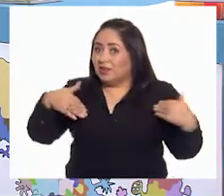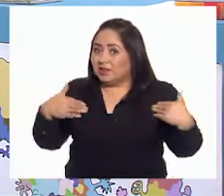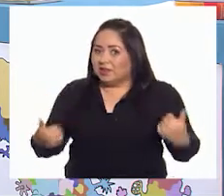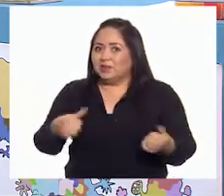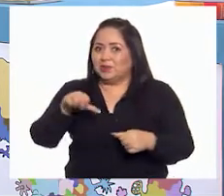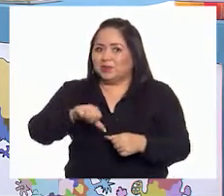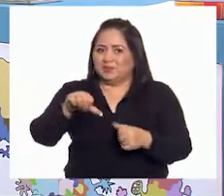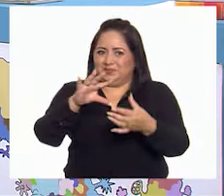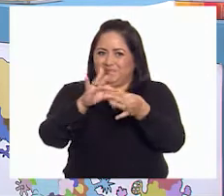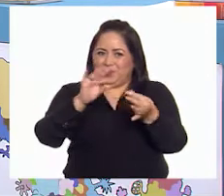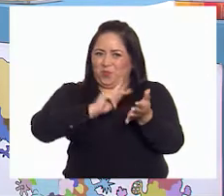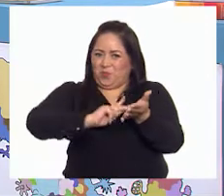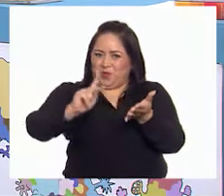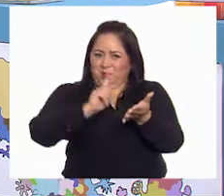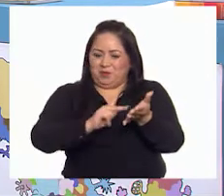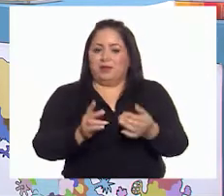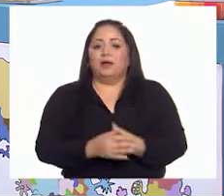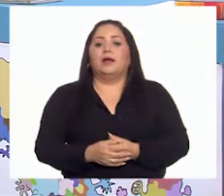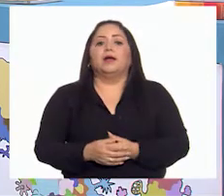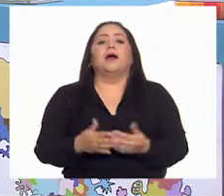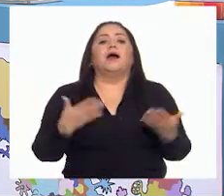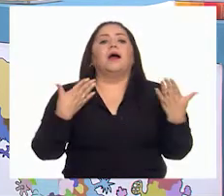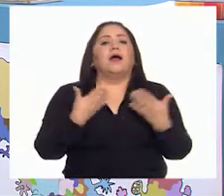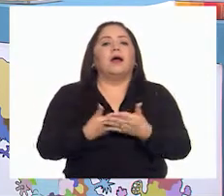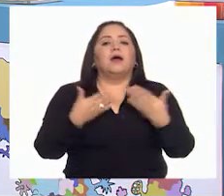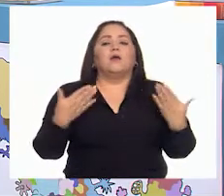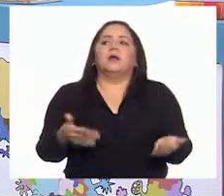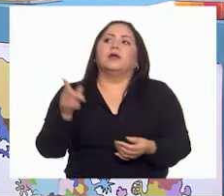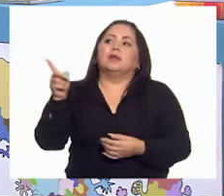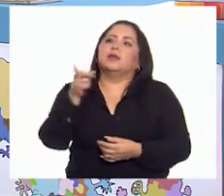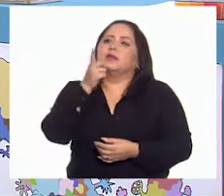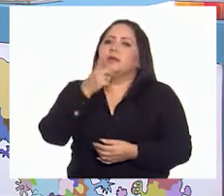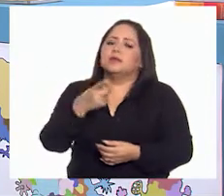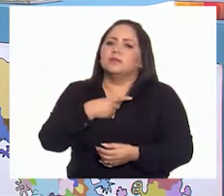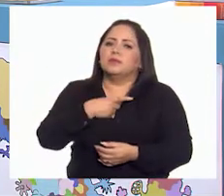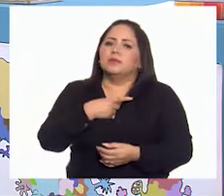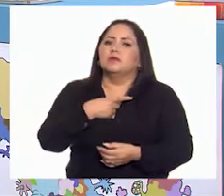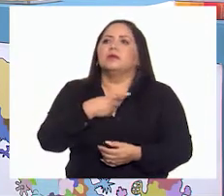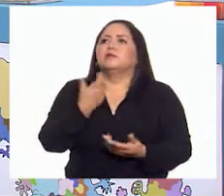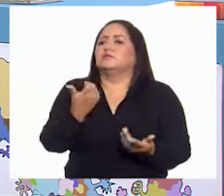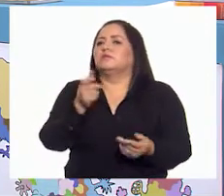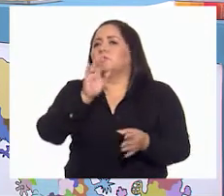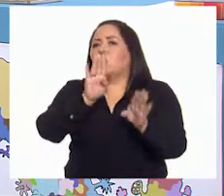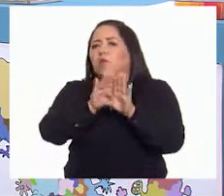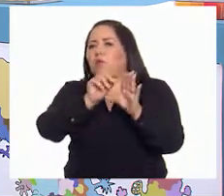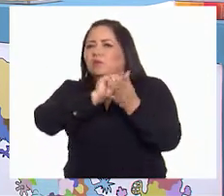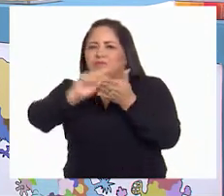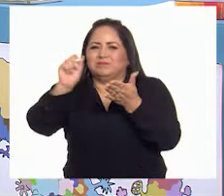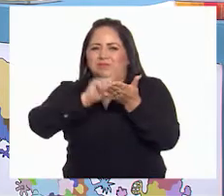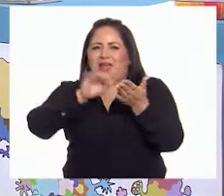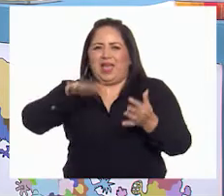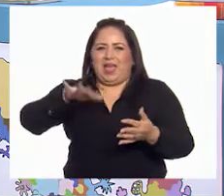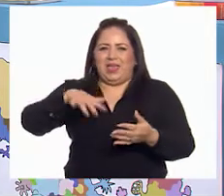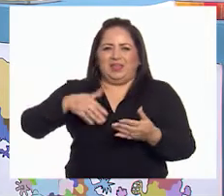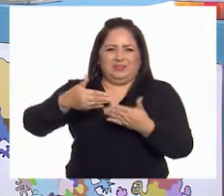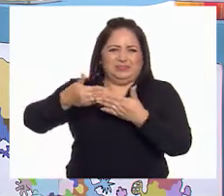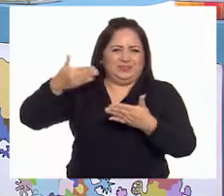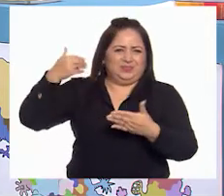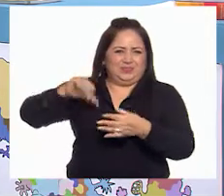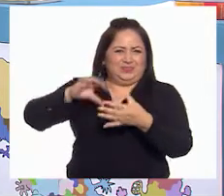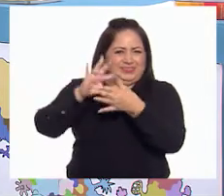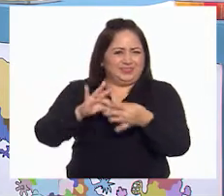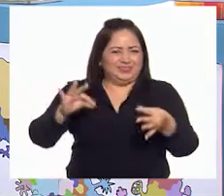el tema del poema. Ahora, María, dime, ¿qué figuras retóricas o literarias de las que repasamos